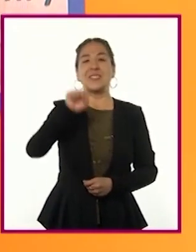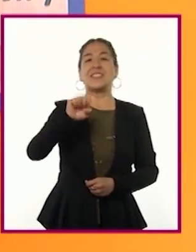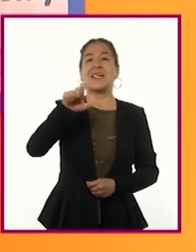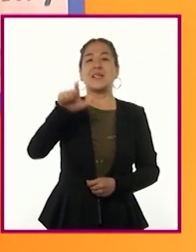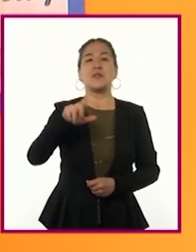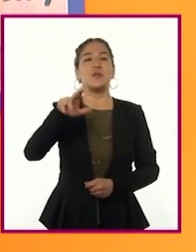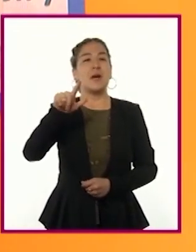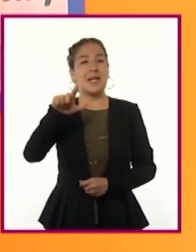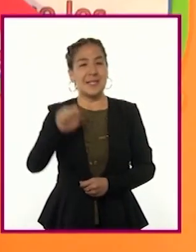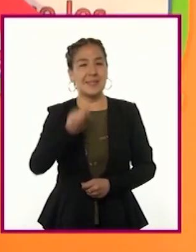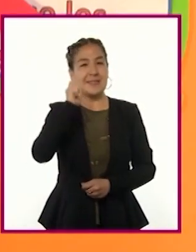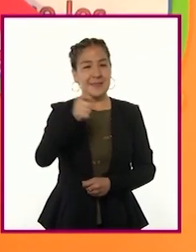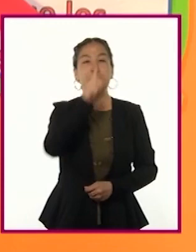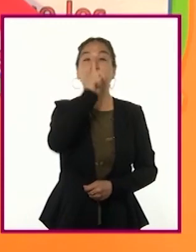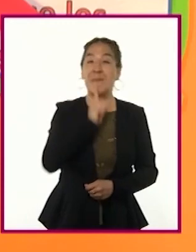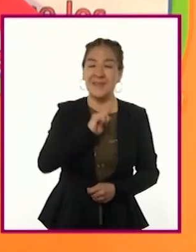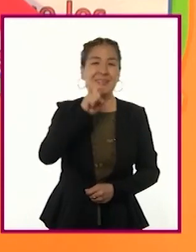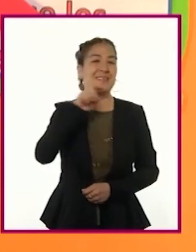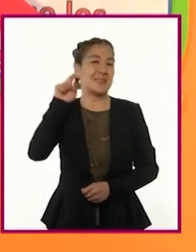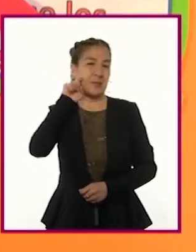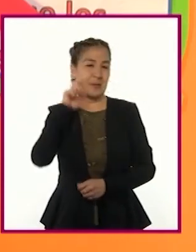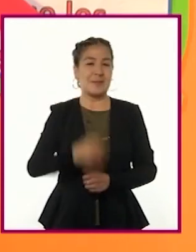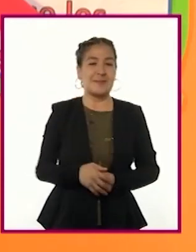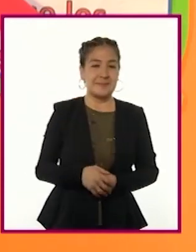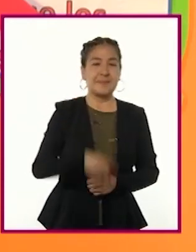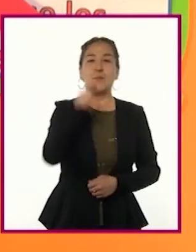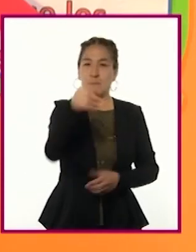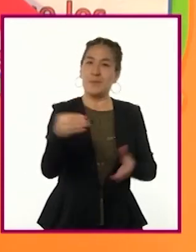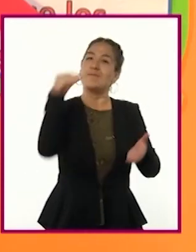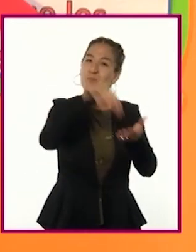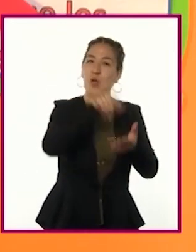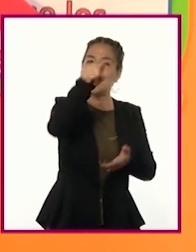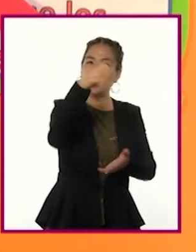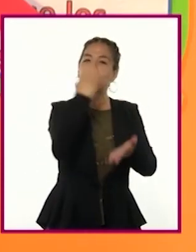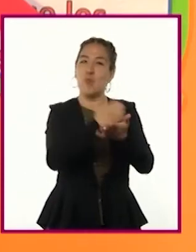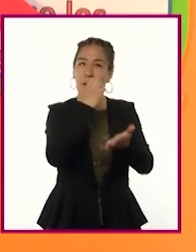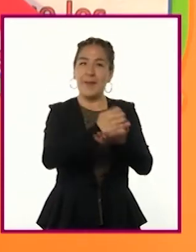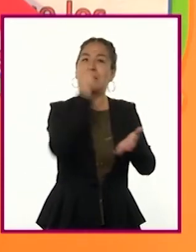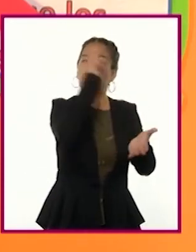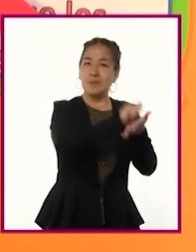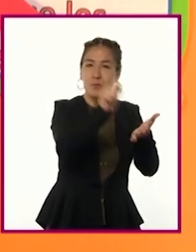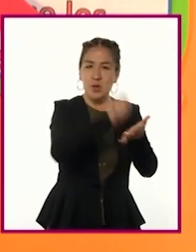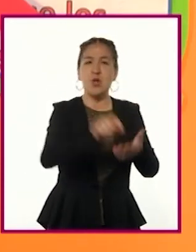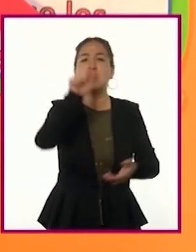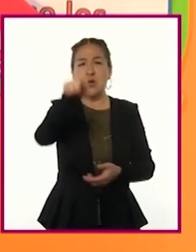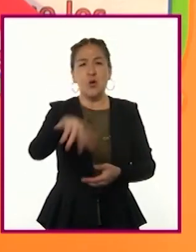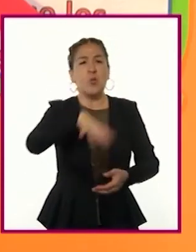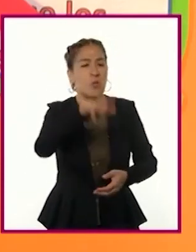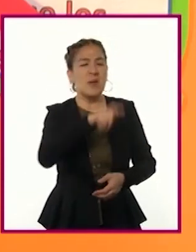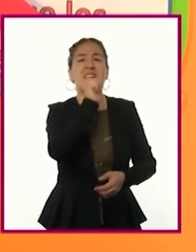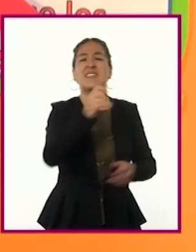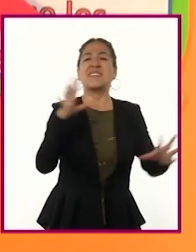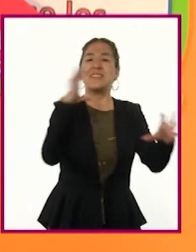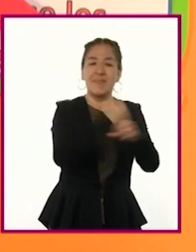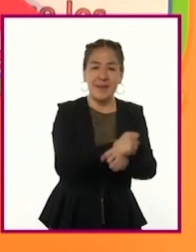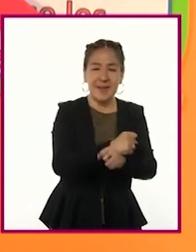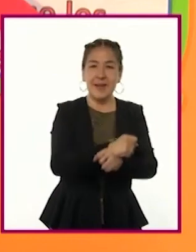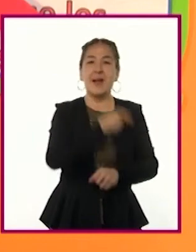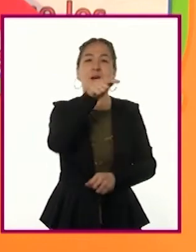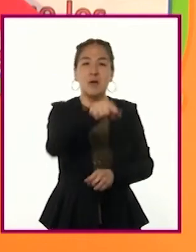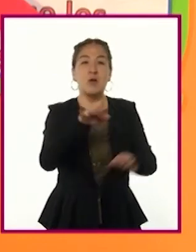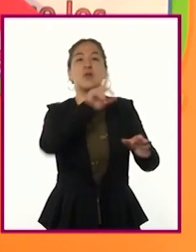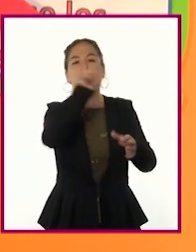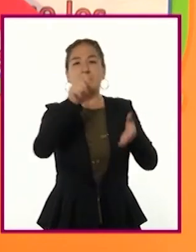a su abecedario biológico? ¡Excelente! Así que les sugerimos buscar su definición, descríbanla